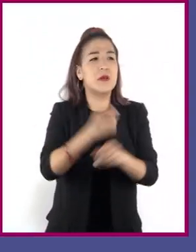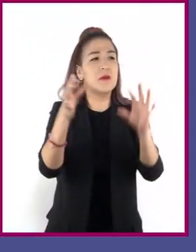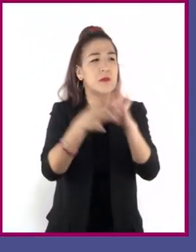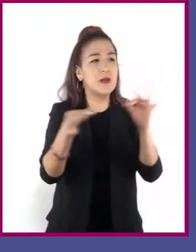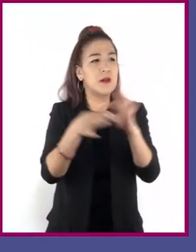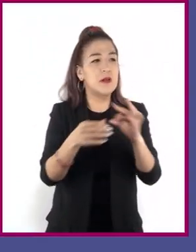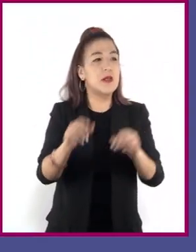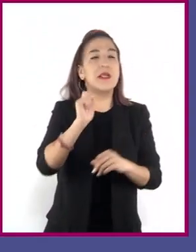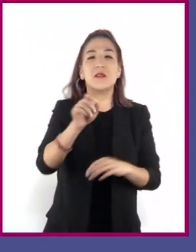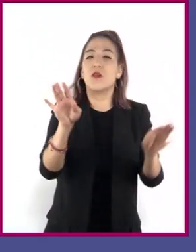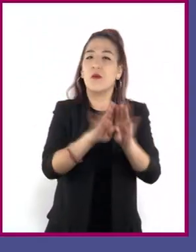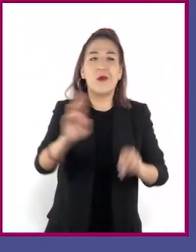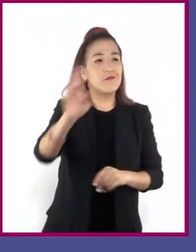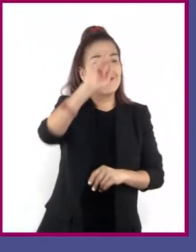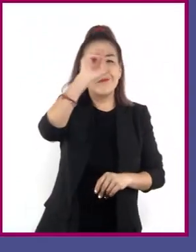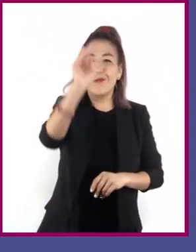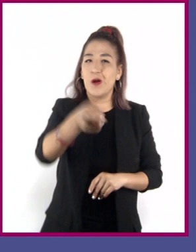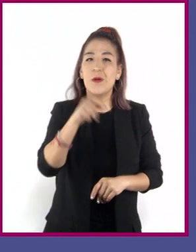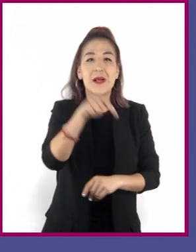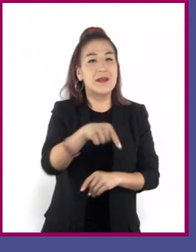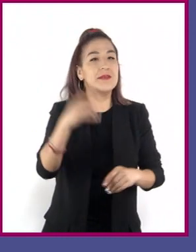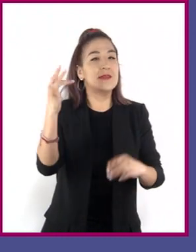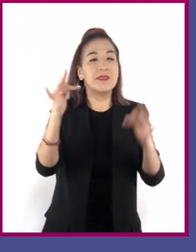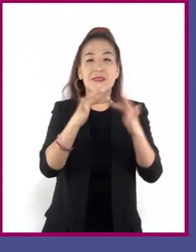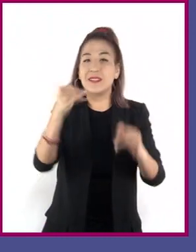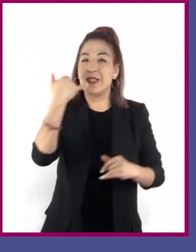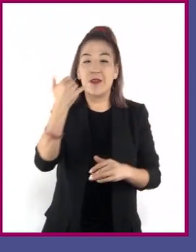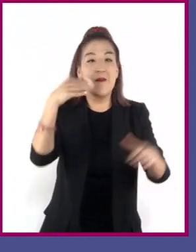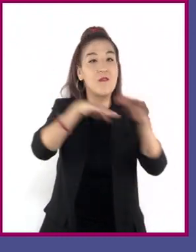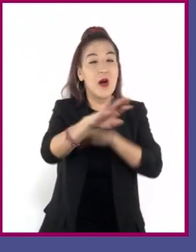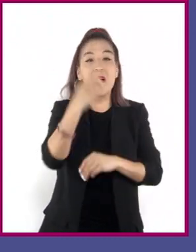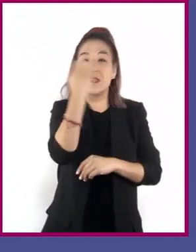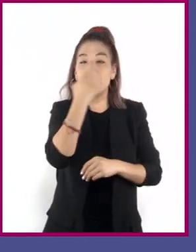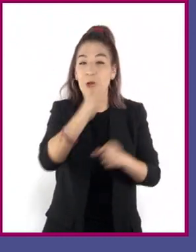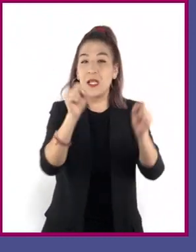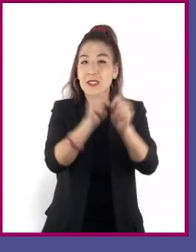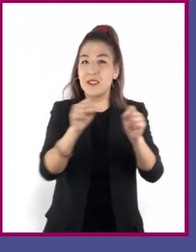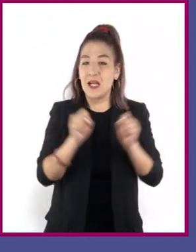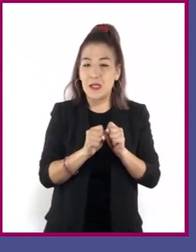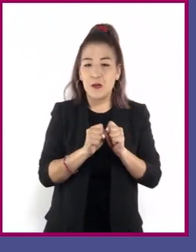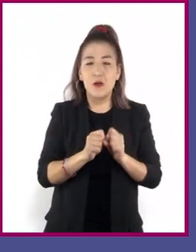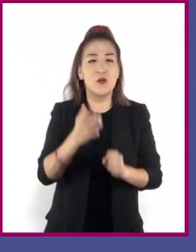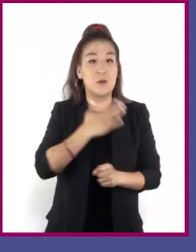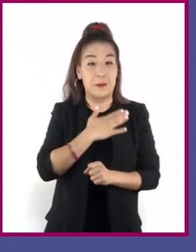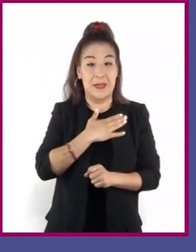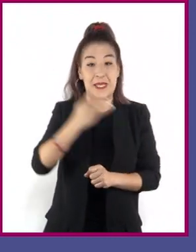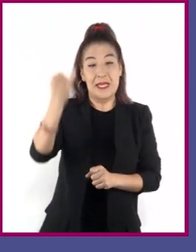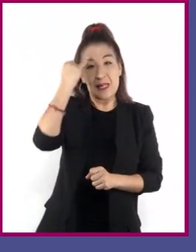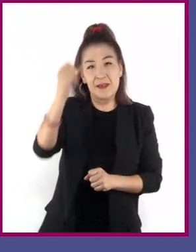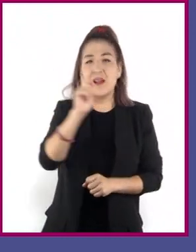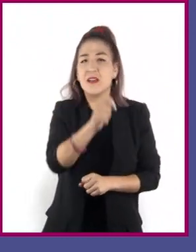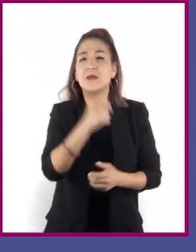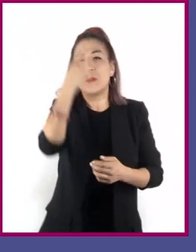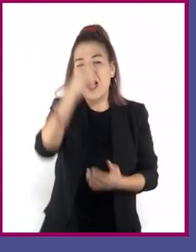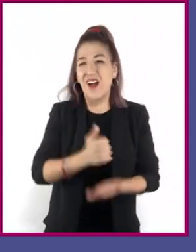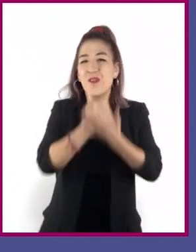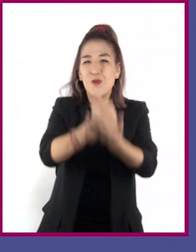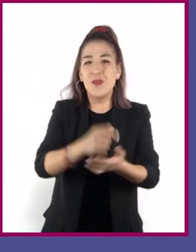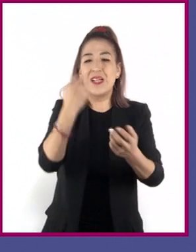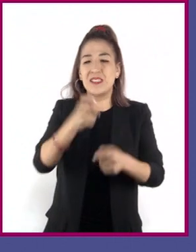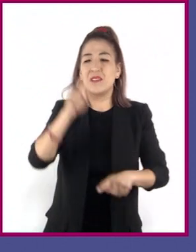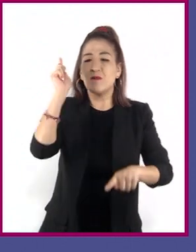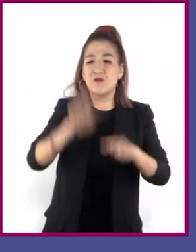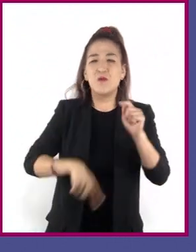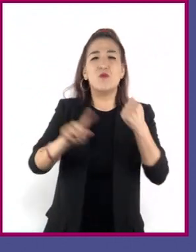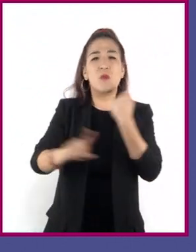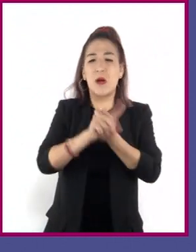otro lado la prohibición de los celulares en el salón de clases a mi criterio ayudaría a evitar el bullying es